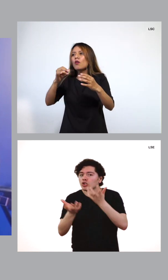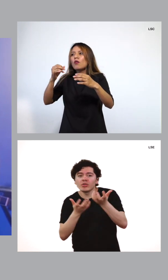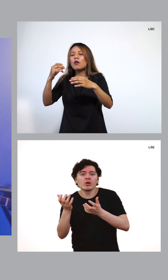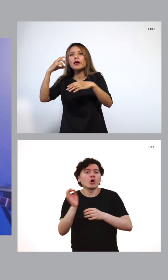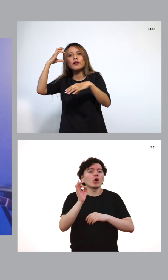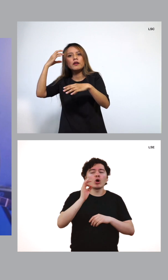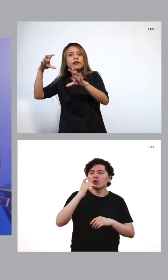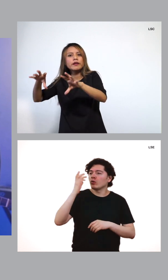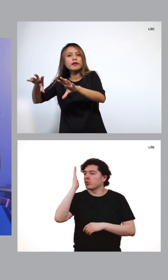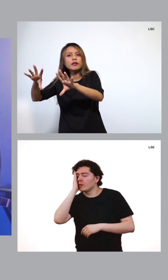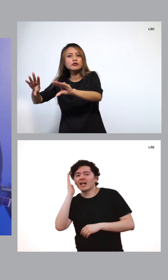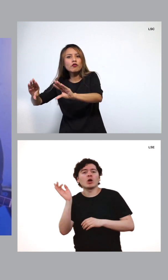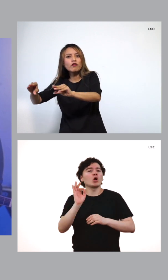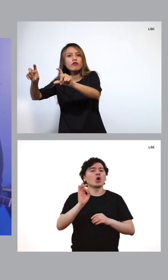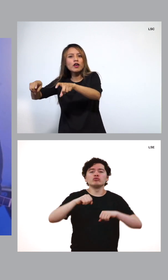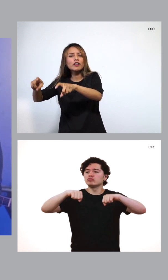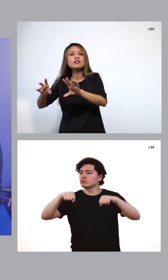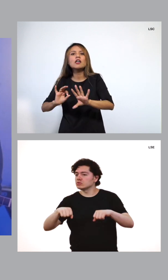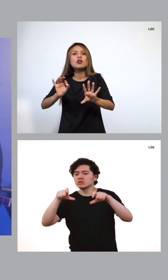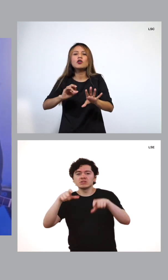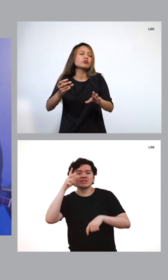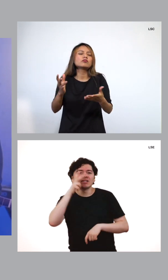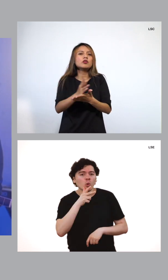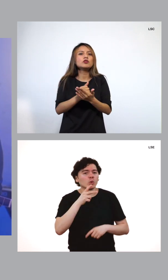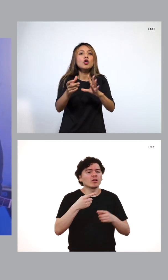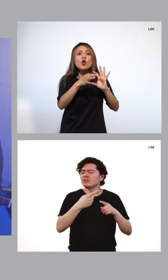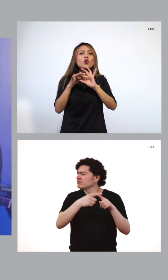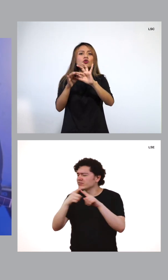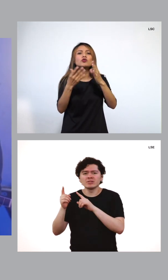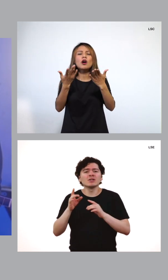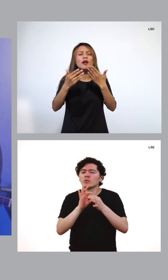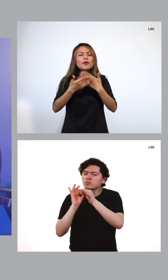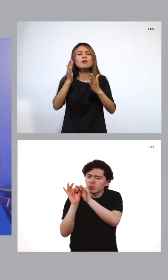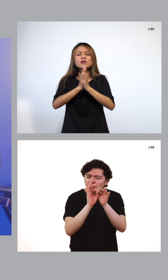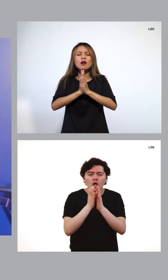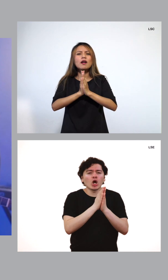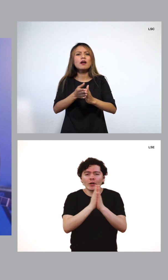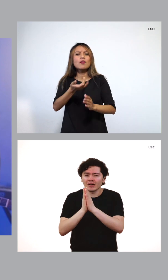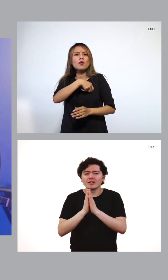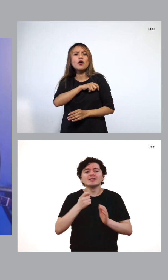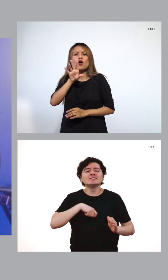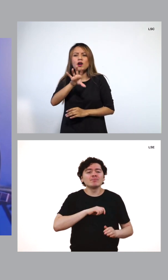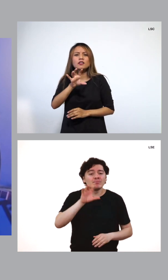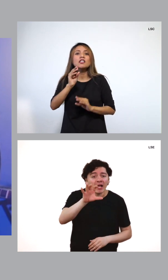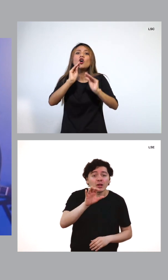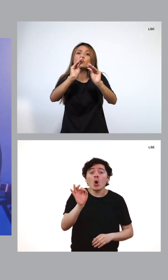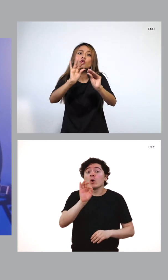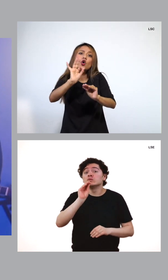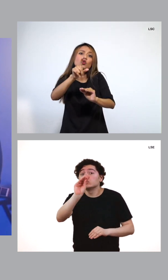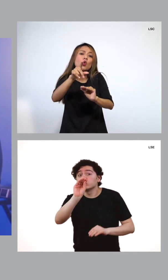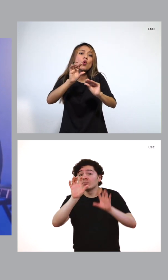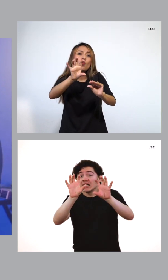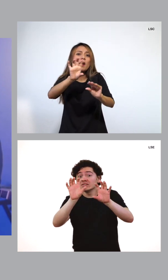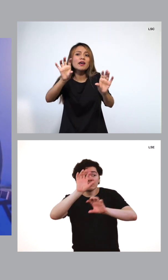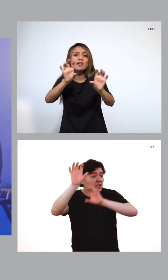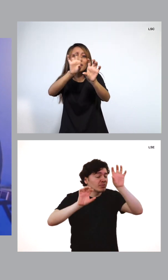estás exactamente, pero quiero que levantemos una oración todos juntos por nuestro país. O si estás viendo desde otro país que no es España, ora por tu